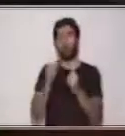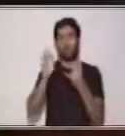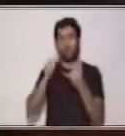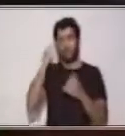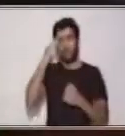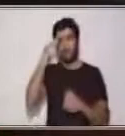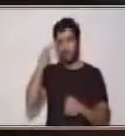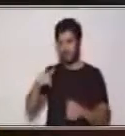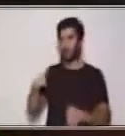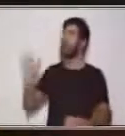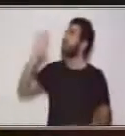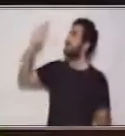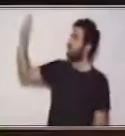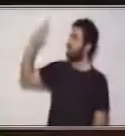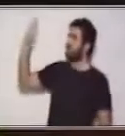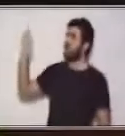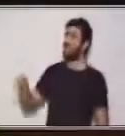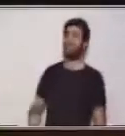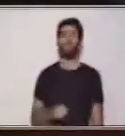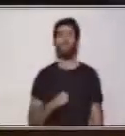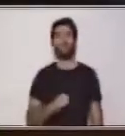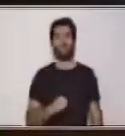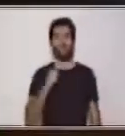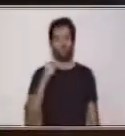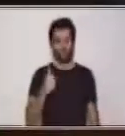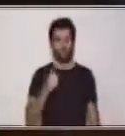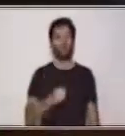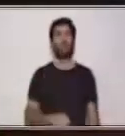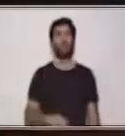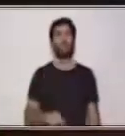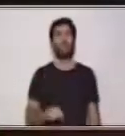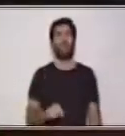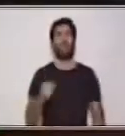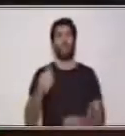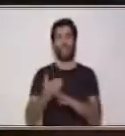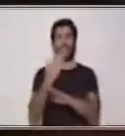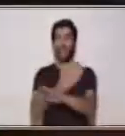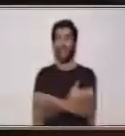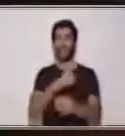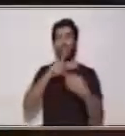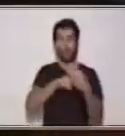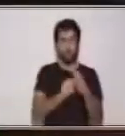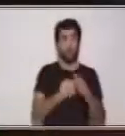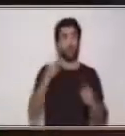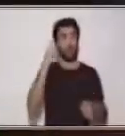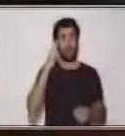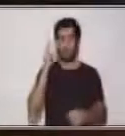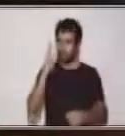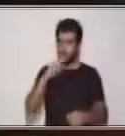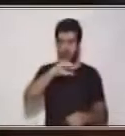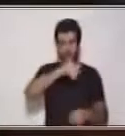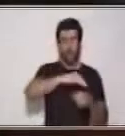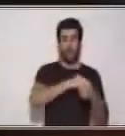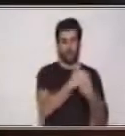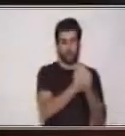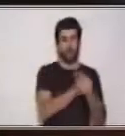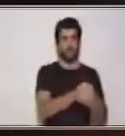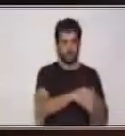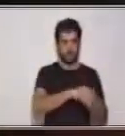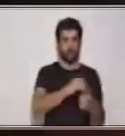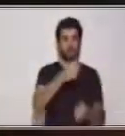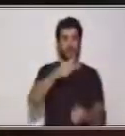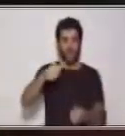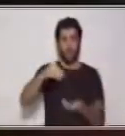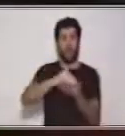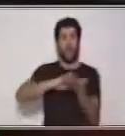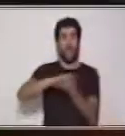señas Pablo. Mucho gusto. Antes de empezar te recomiendo que laves tus manos constantemente con agua y jabón.